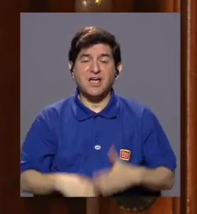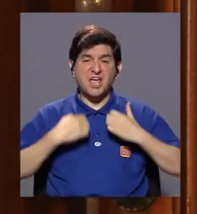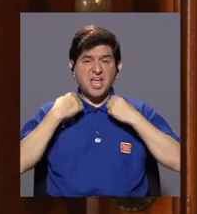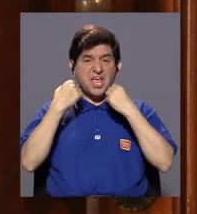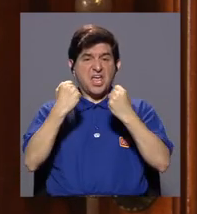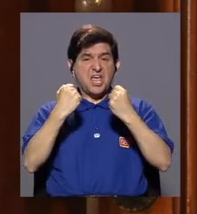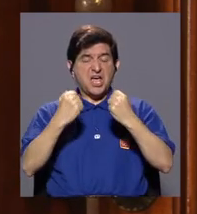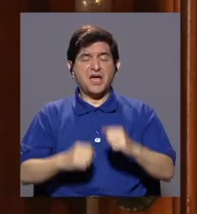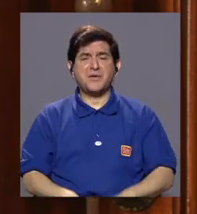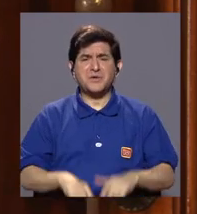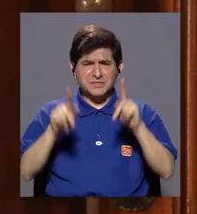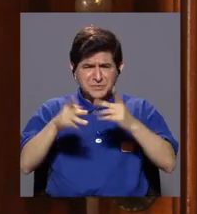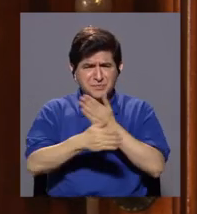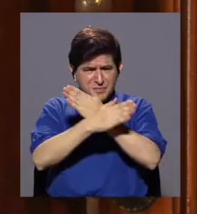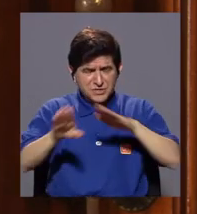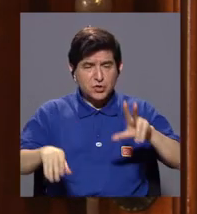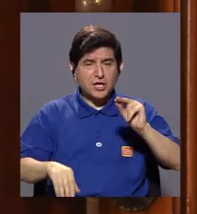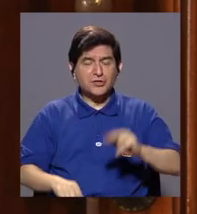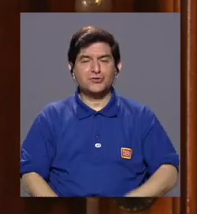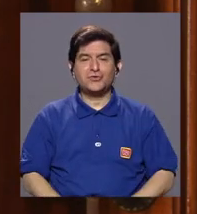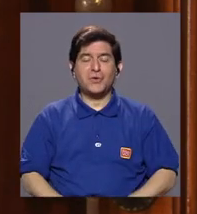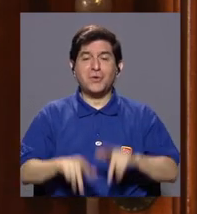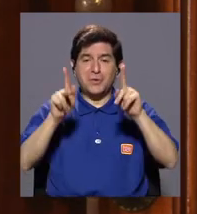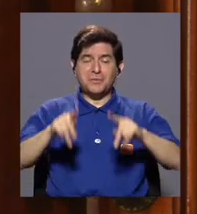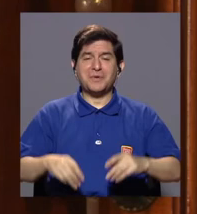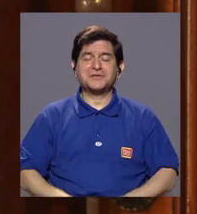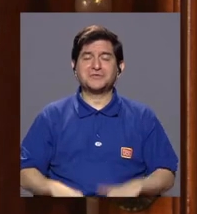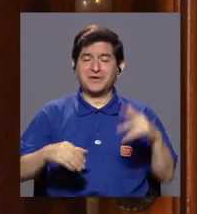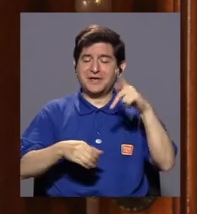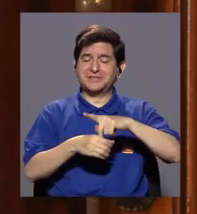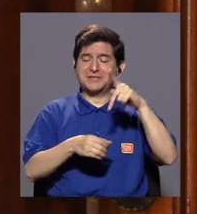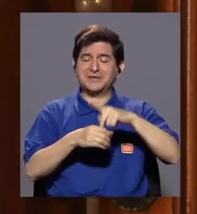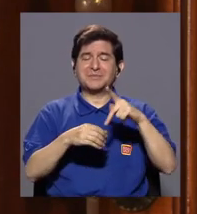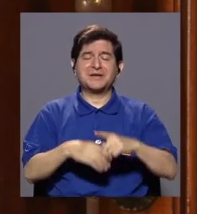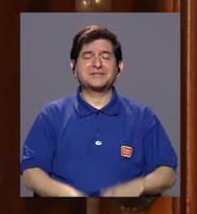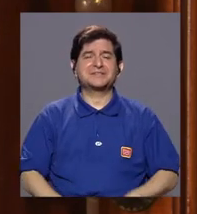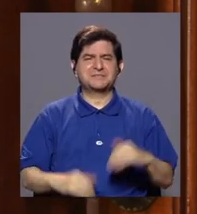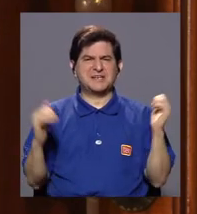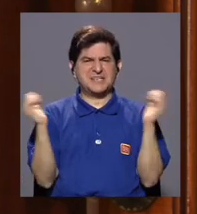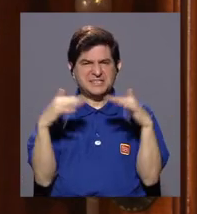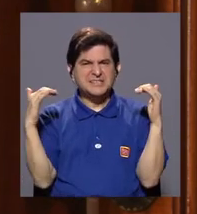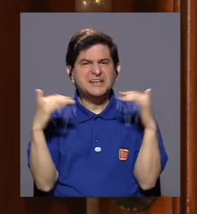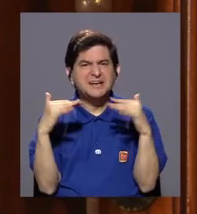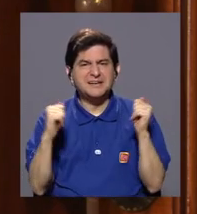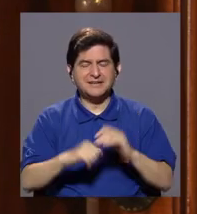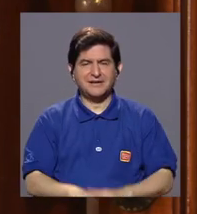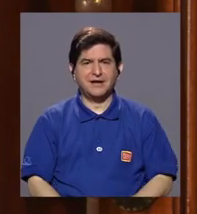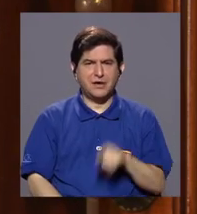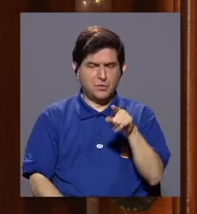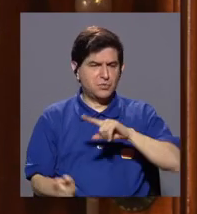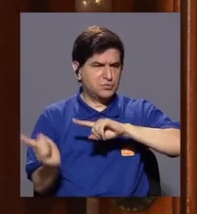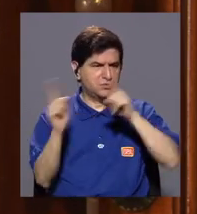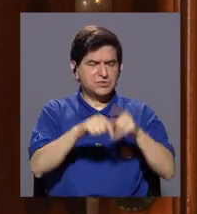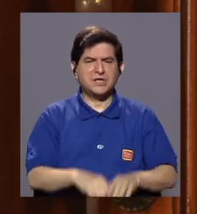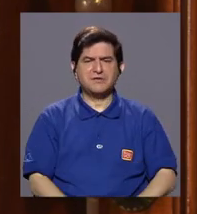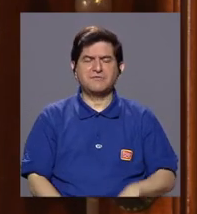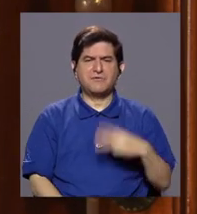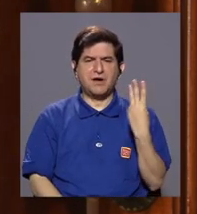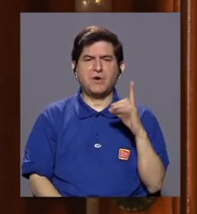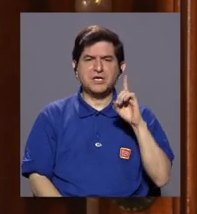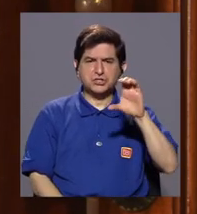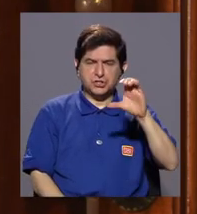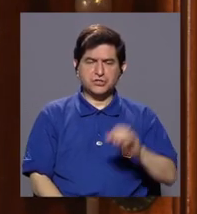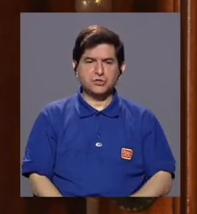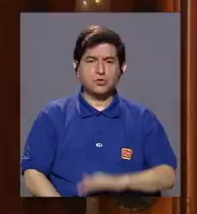son siempre no los hombres de paz, son los hombres de guerra. ¿Verdad? Usted va a Washington y